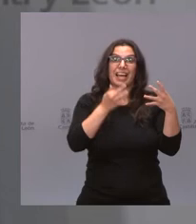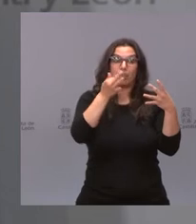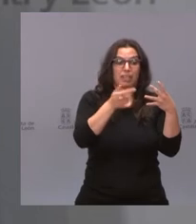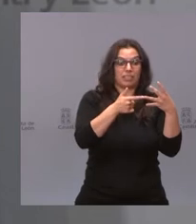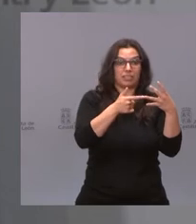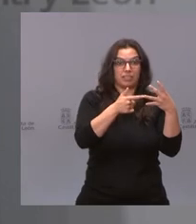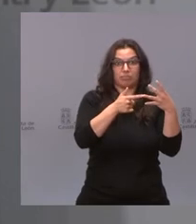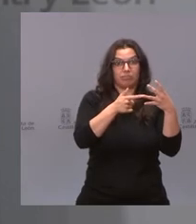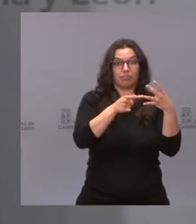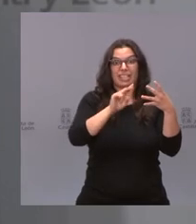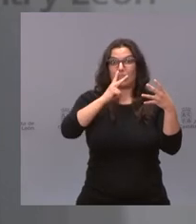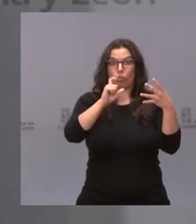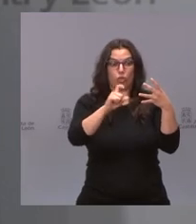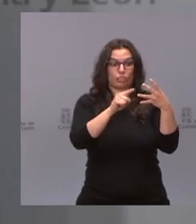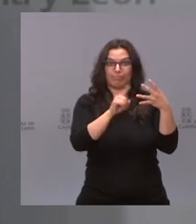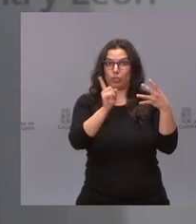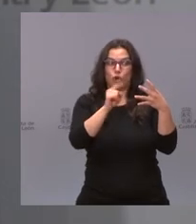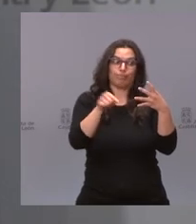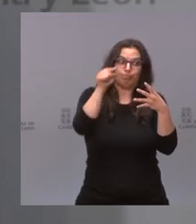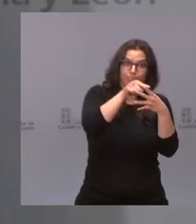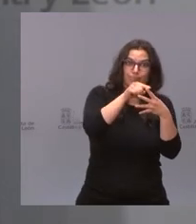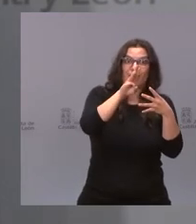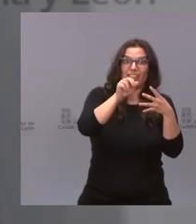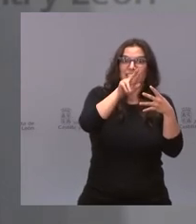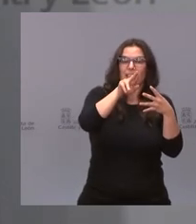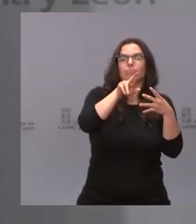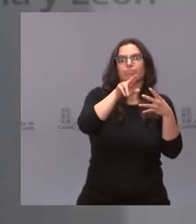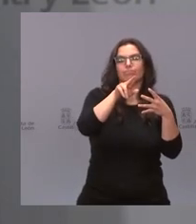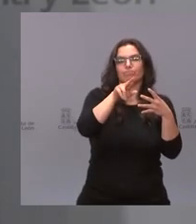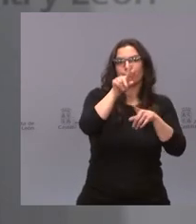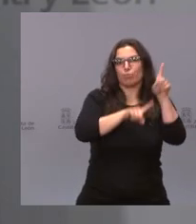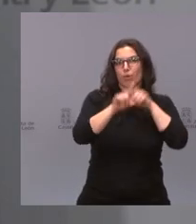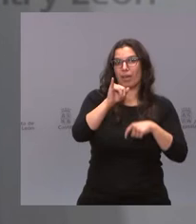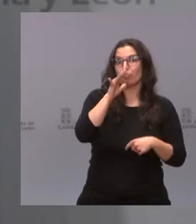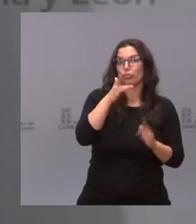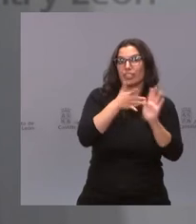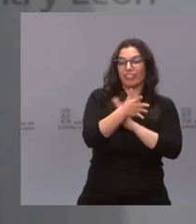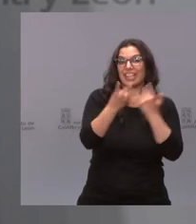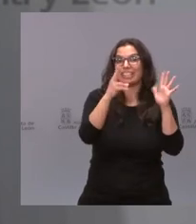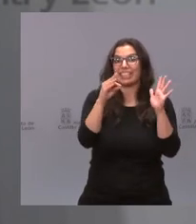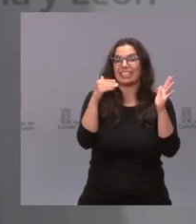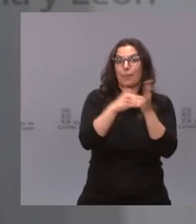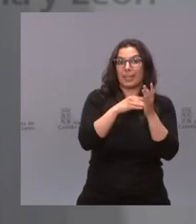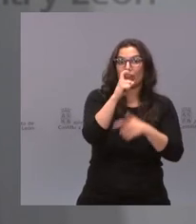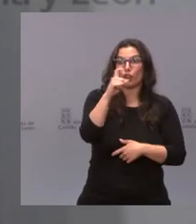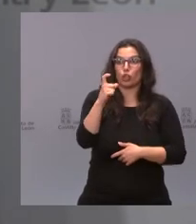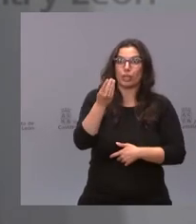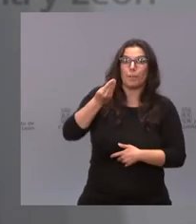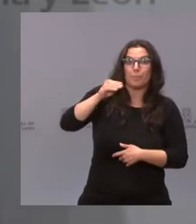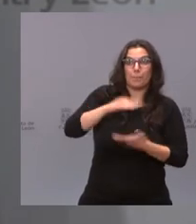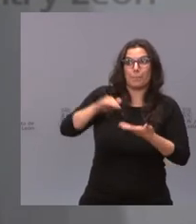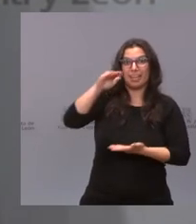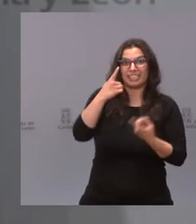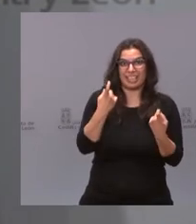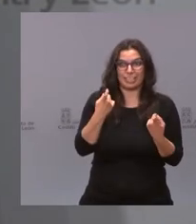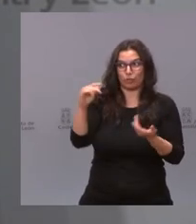Pfizer, entonces sí que tenemos un problema. Tenemos 70.000, necesitamos 70.000 dosis más.